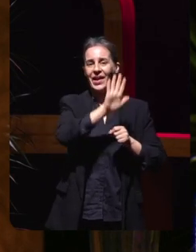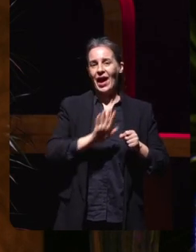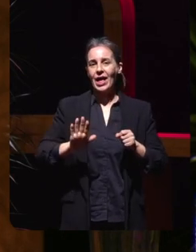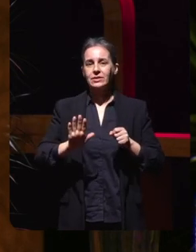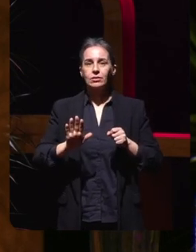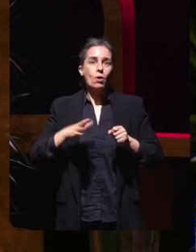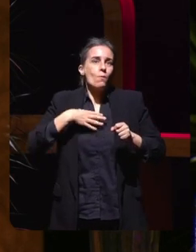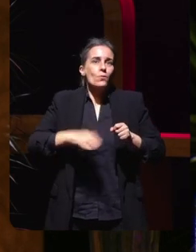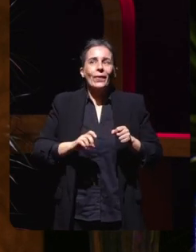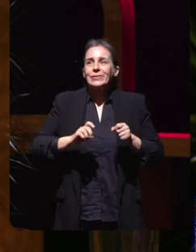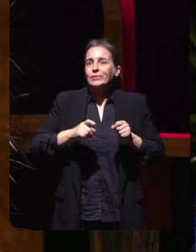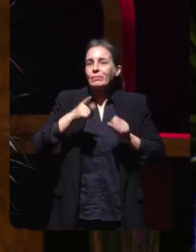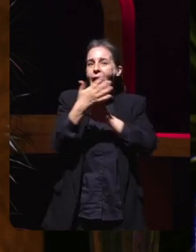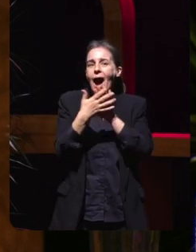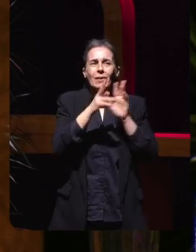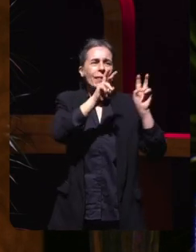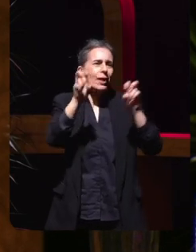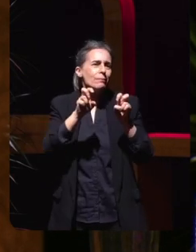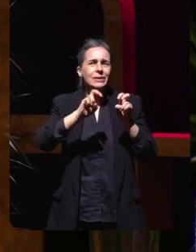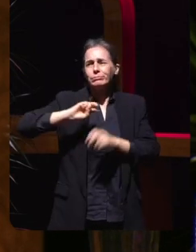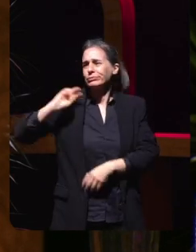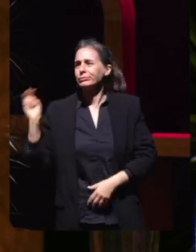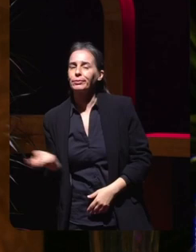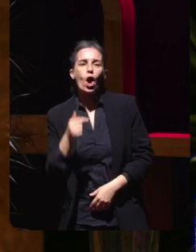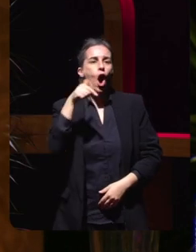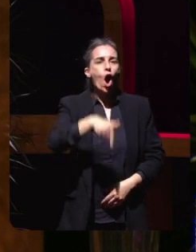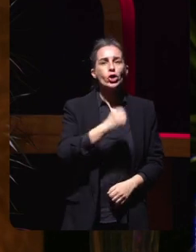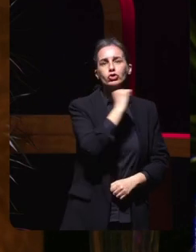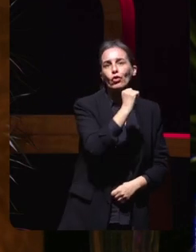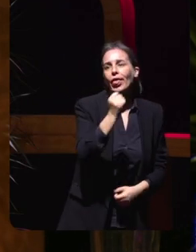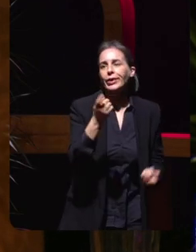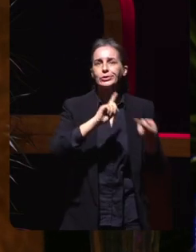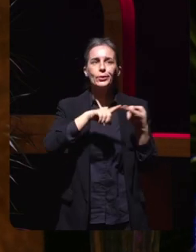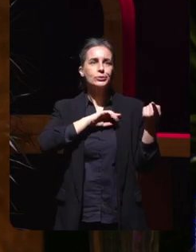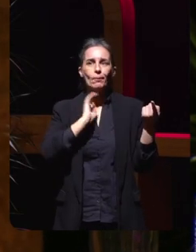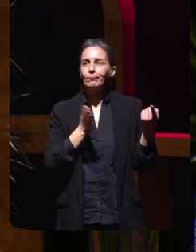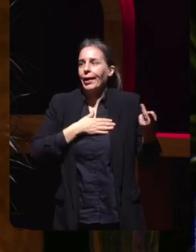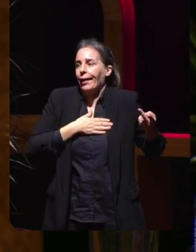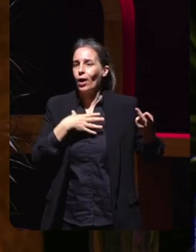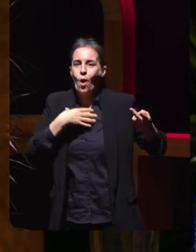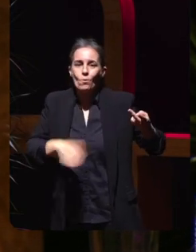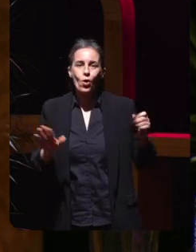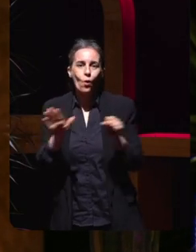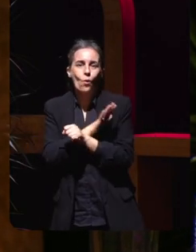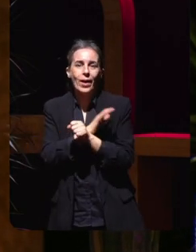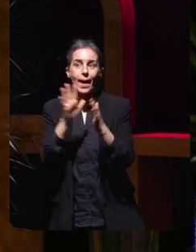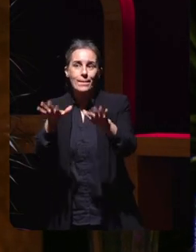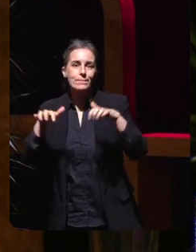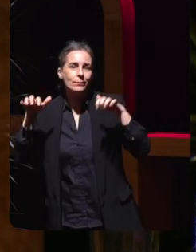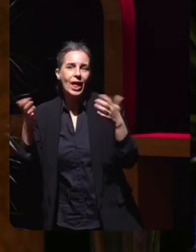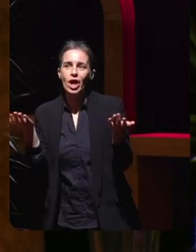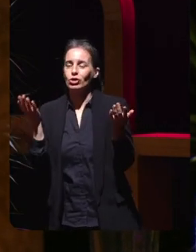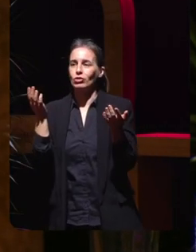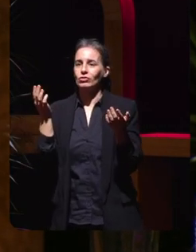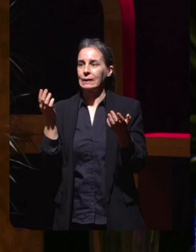multidisciplinar no no si eres un analista de sucesos mañana Eres hornalista bueno Mañana encubres cubres un pleno que ir